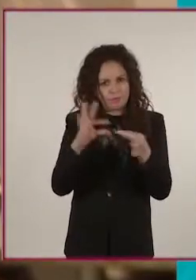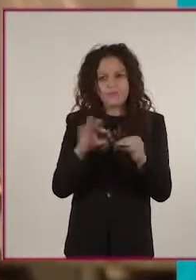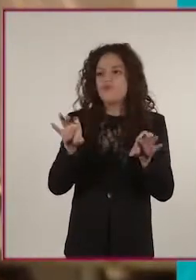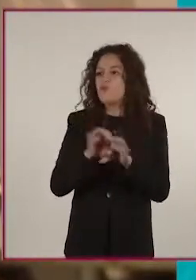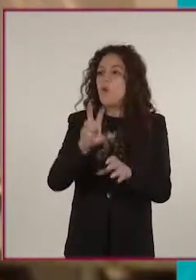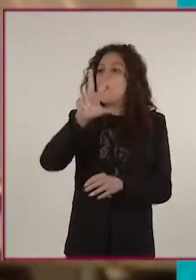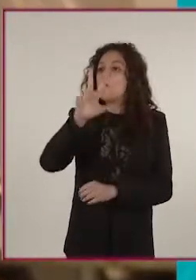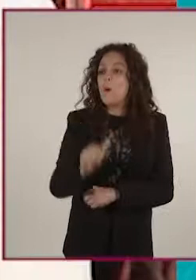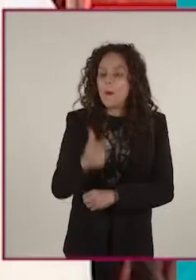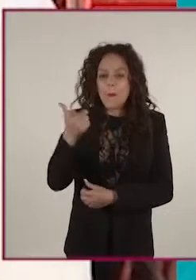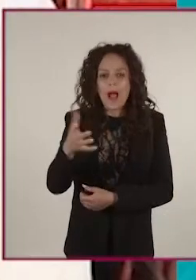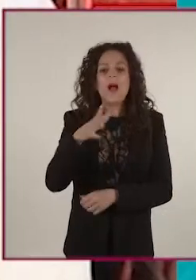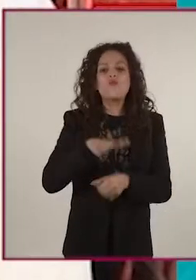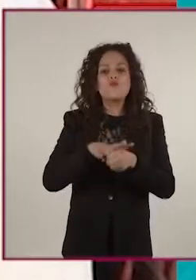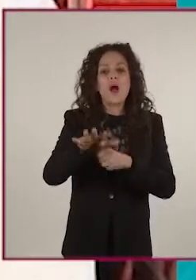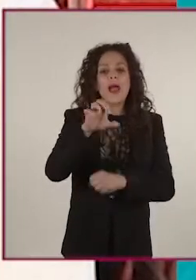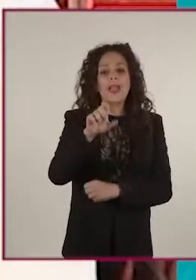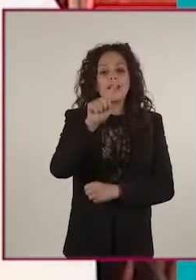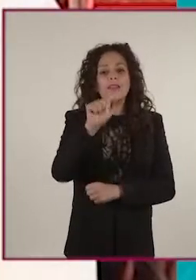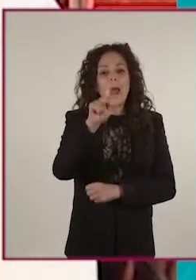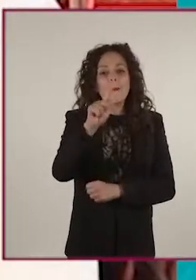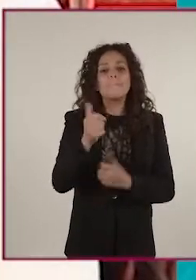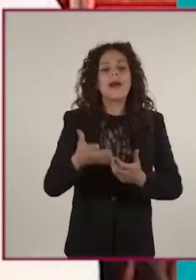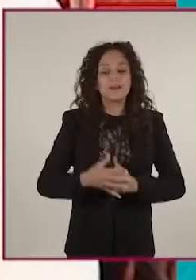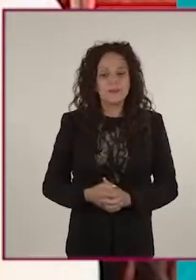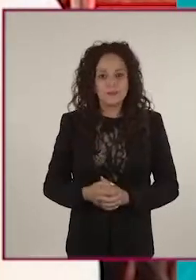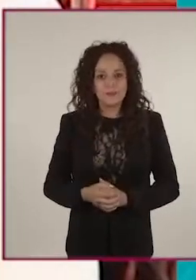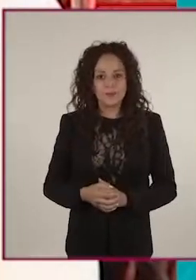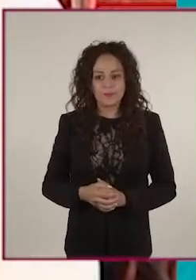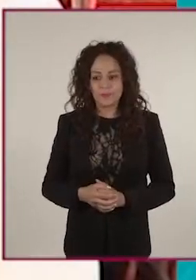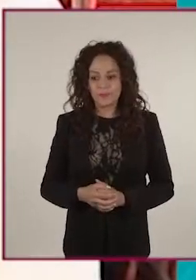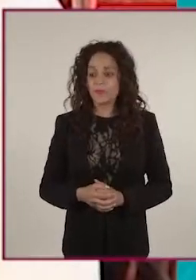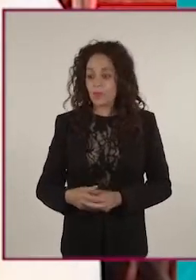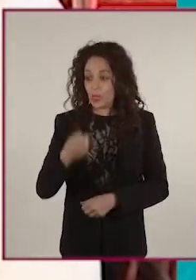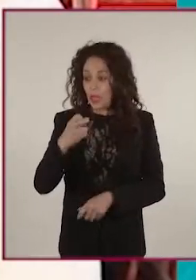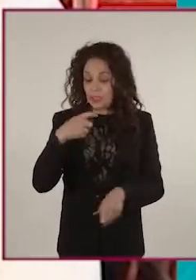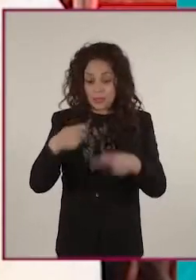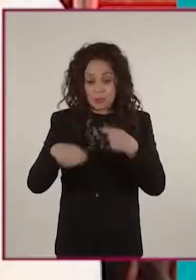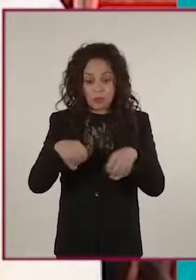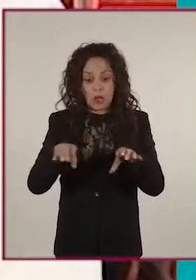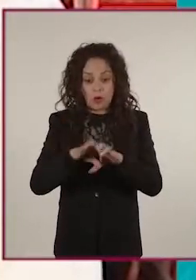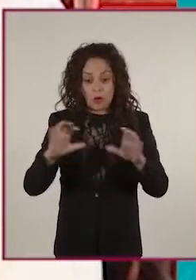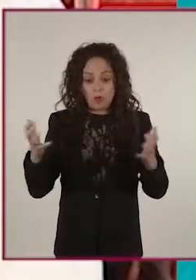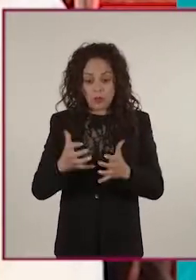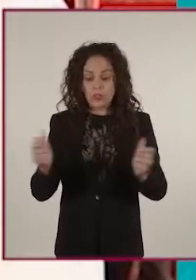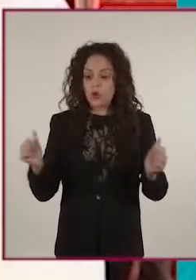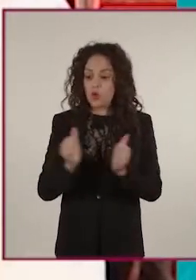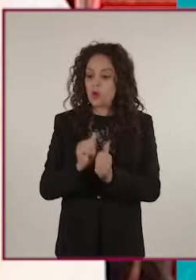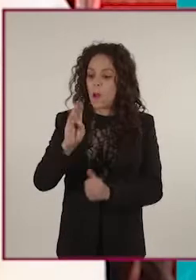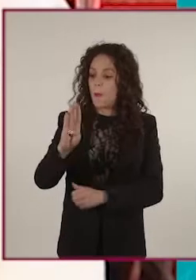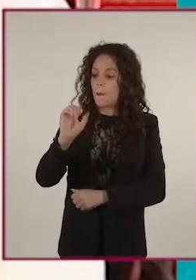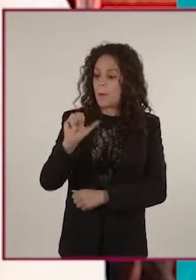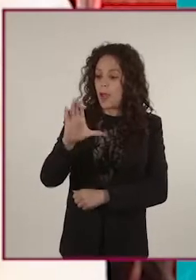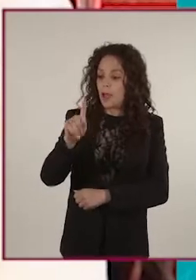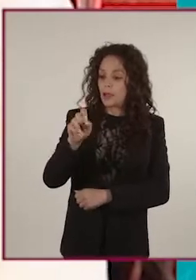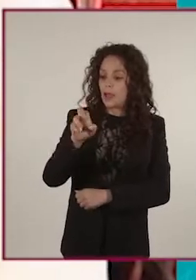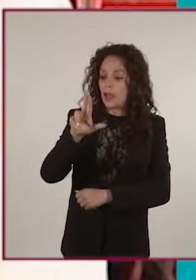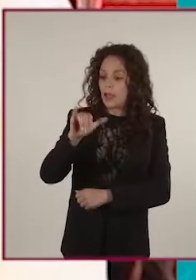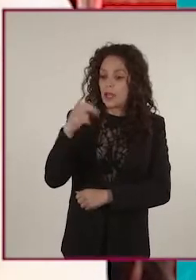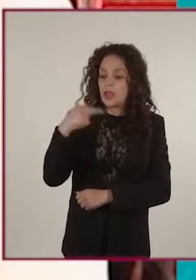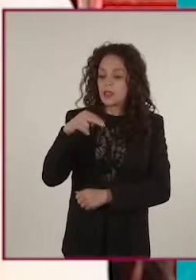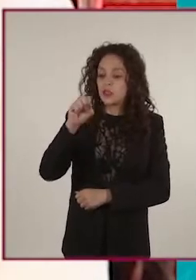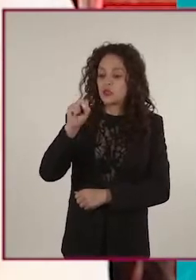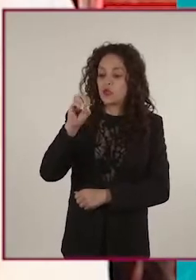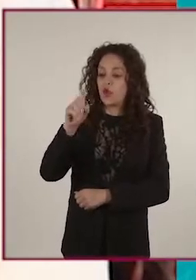están. Mira, me gustaría platicar que estos plásticos se obtienen a partir de una bacteria que se llama